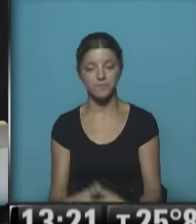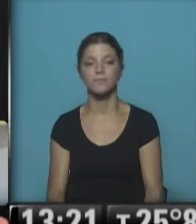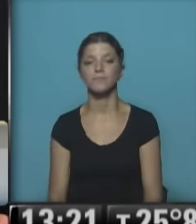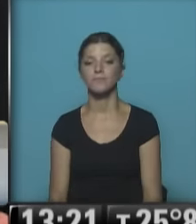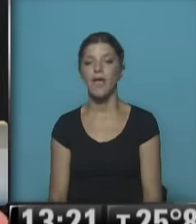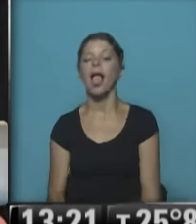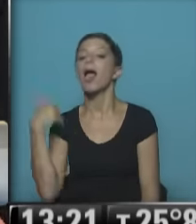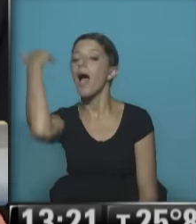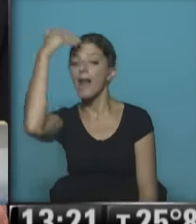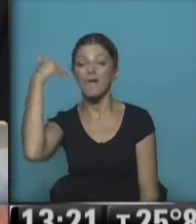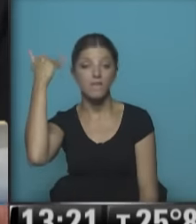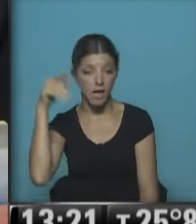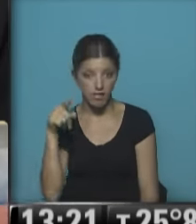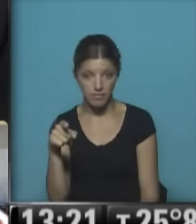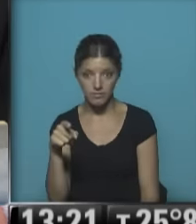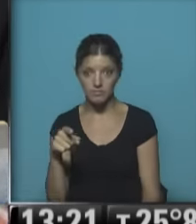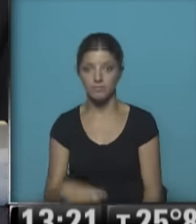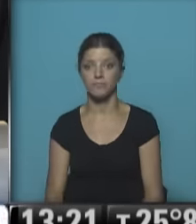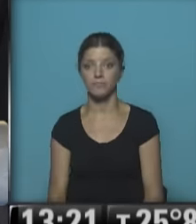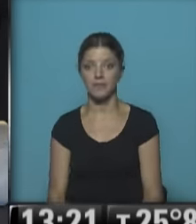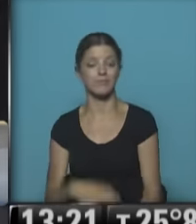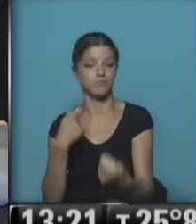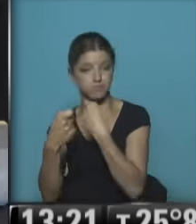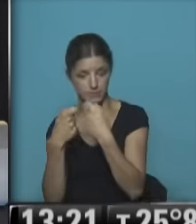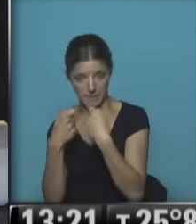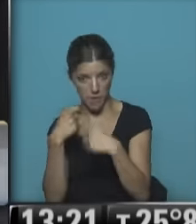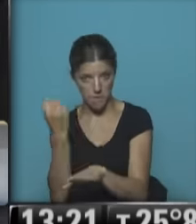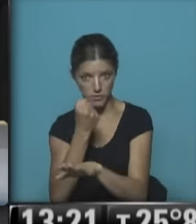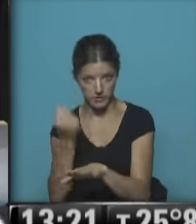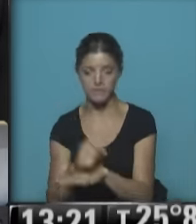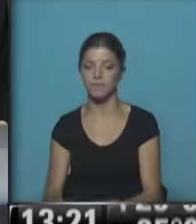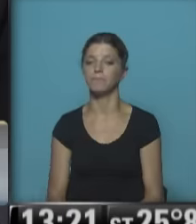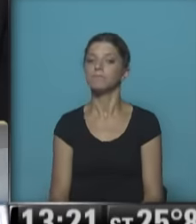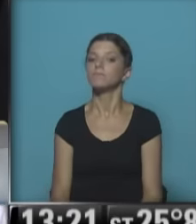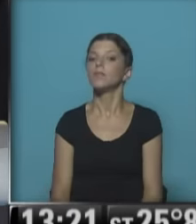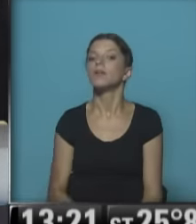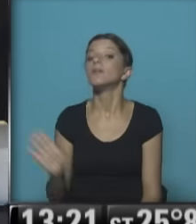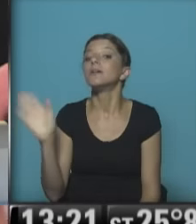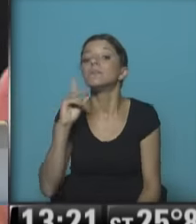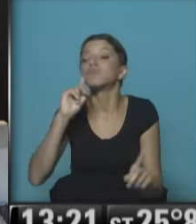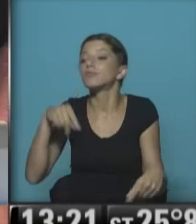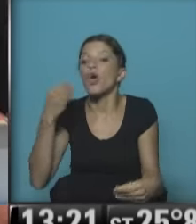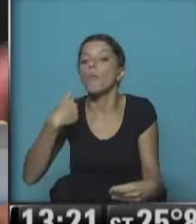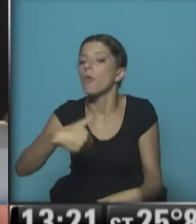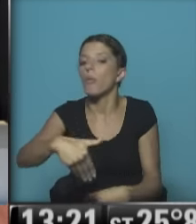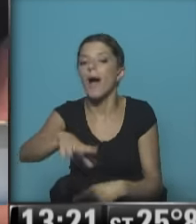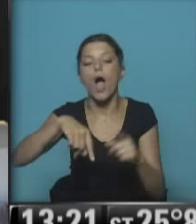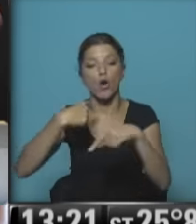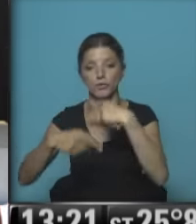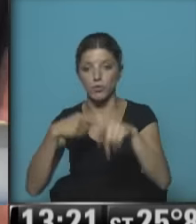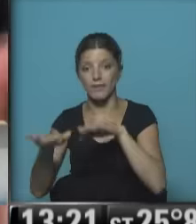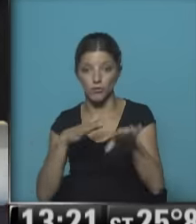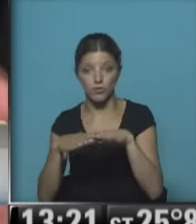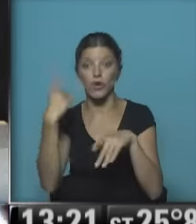de Arabia Saudita, del mercado. Nadie en realidad puede arriesgar cómo van a ser los próximos pasos de los